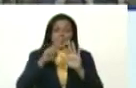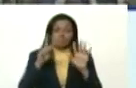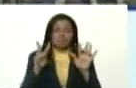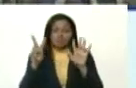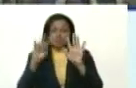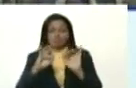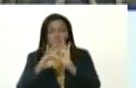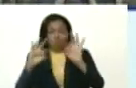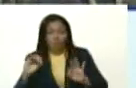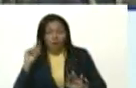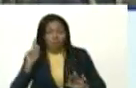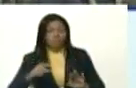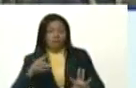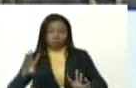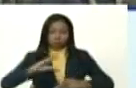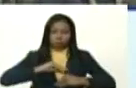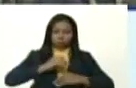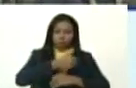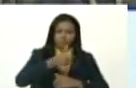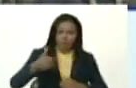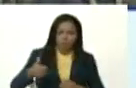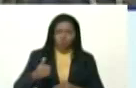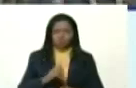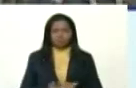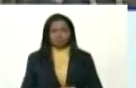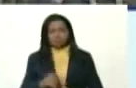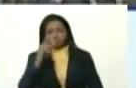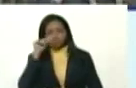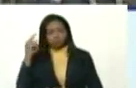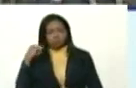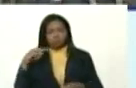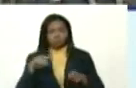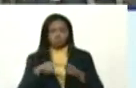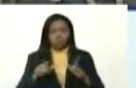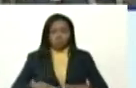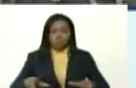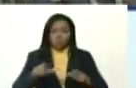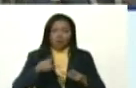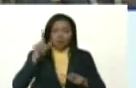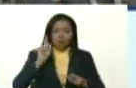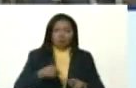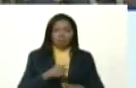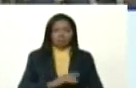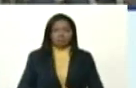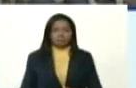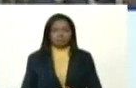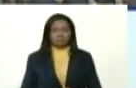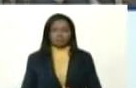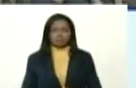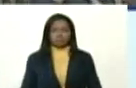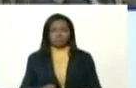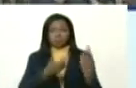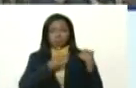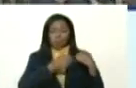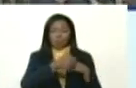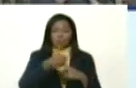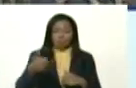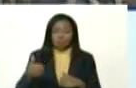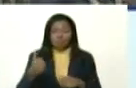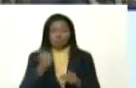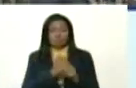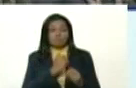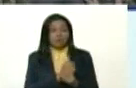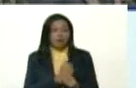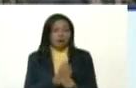esas 7 líneas las asumimos todos y todos en su espacio, con su responsabilidad, debe trabajar en